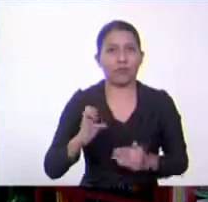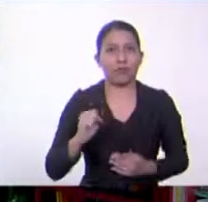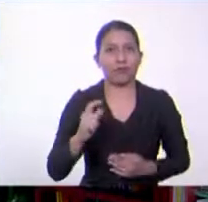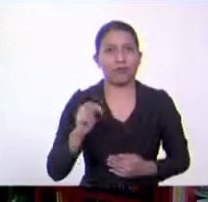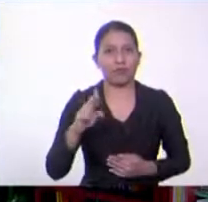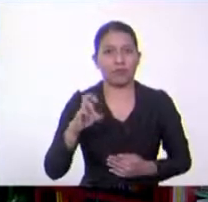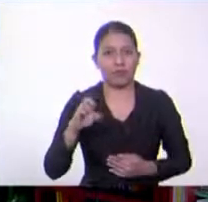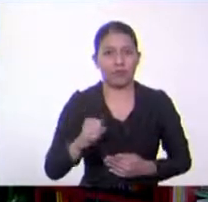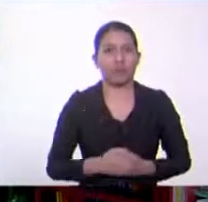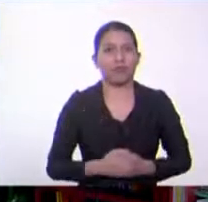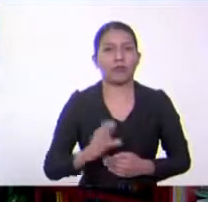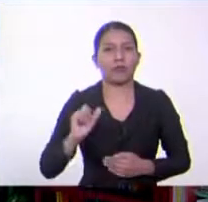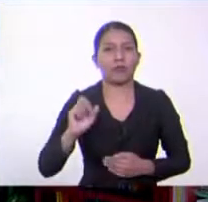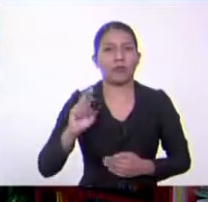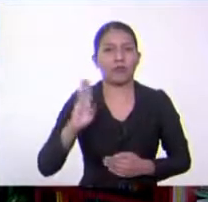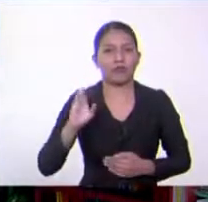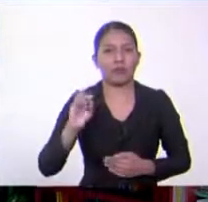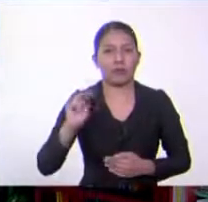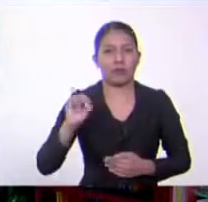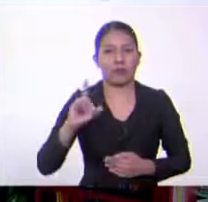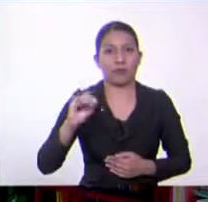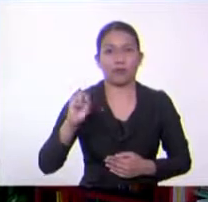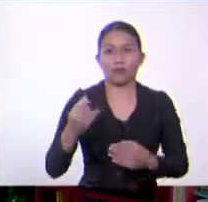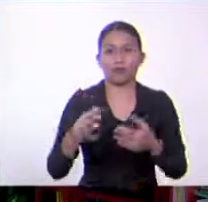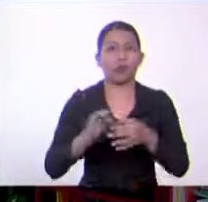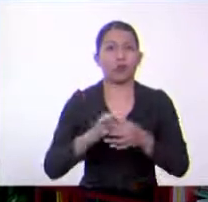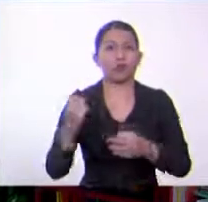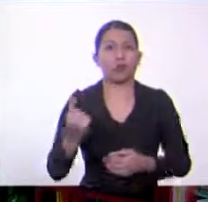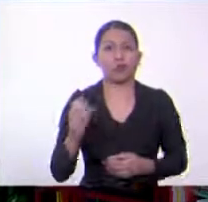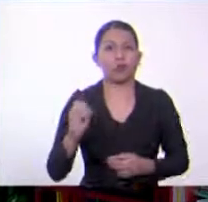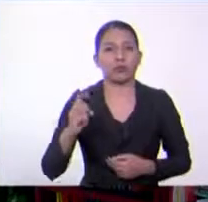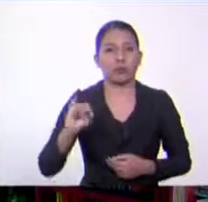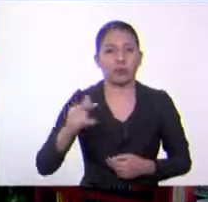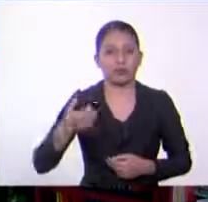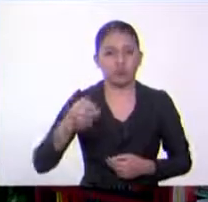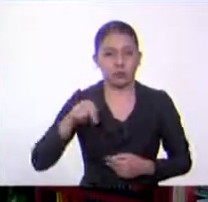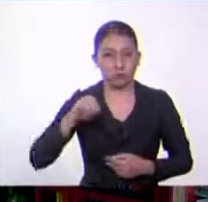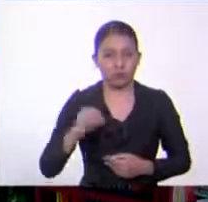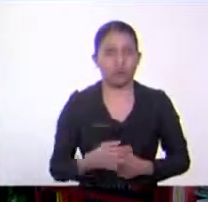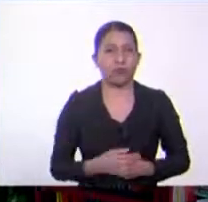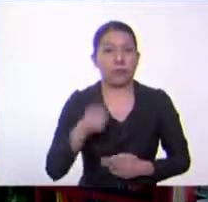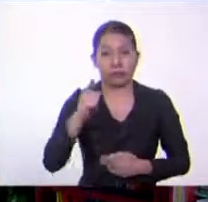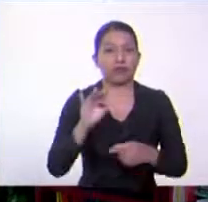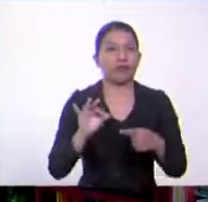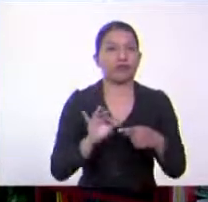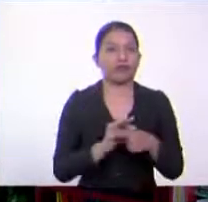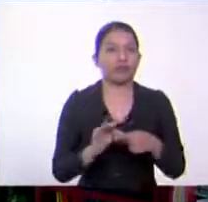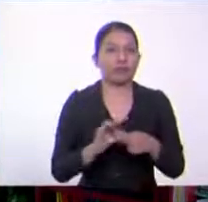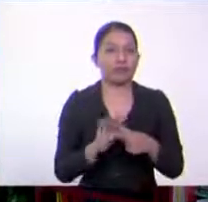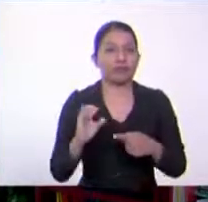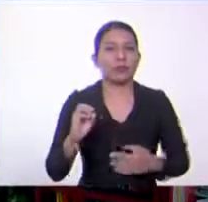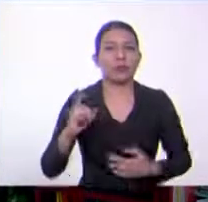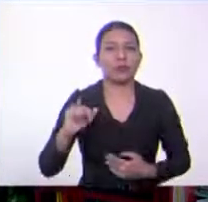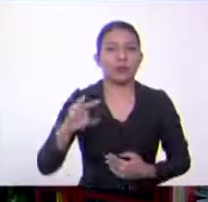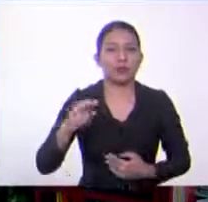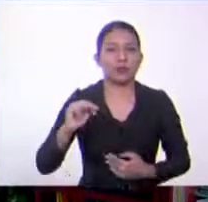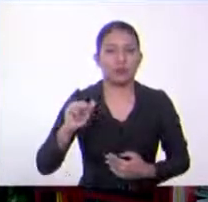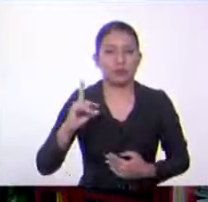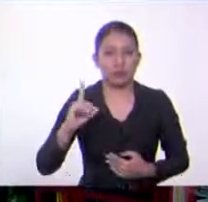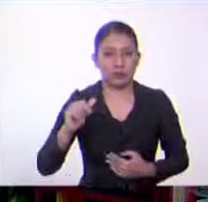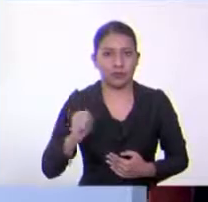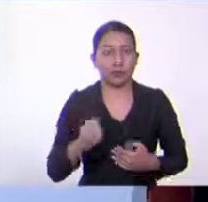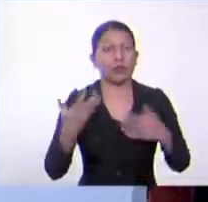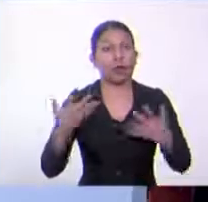carbonilo unido solo a el oxígeno. Y estas son las funciones oxigenadas. Ahora les